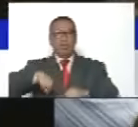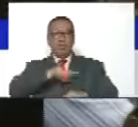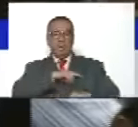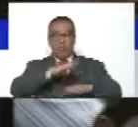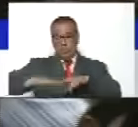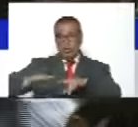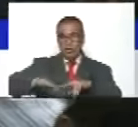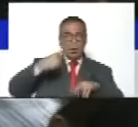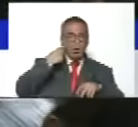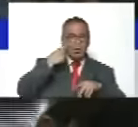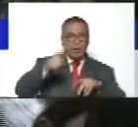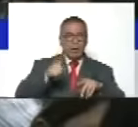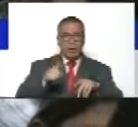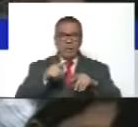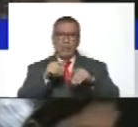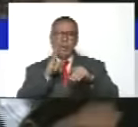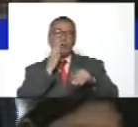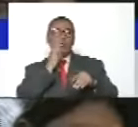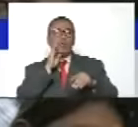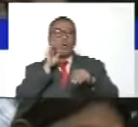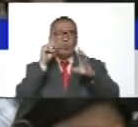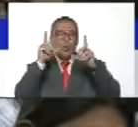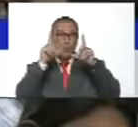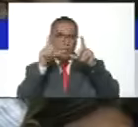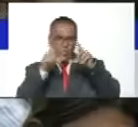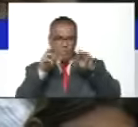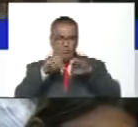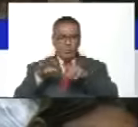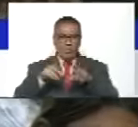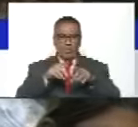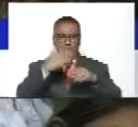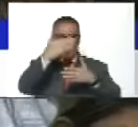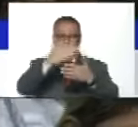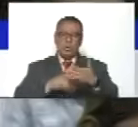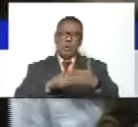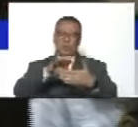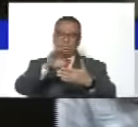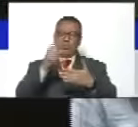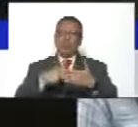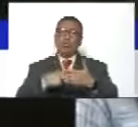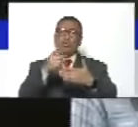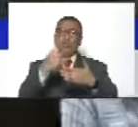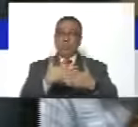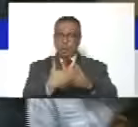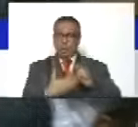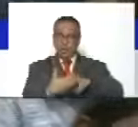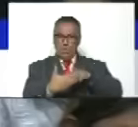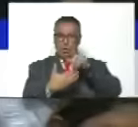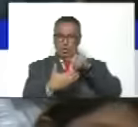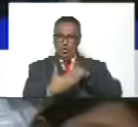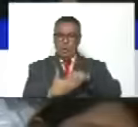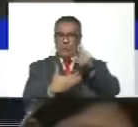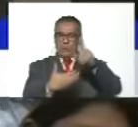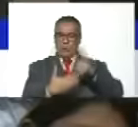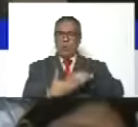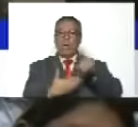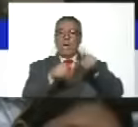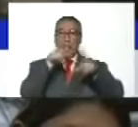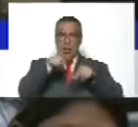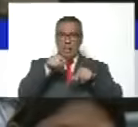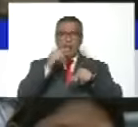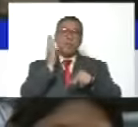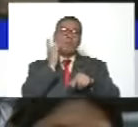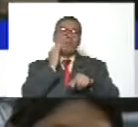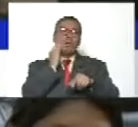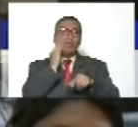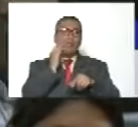ven las pantallas del YouTube o cuando ven, cuando hacen scroll en el Instagram o hacen scroll, pasar la pantalla allí